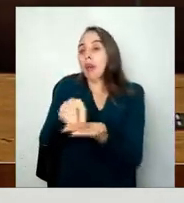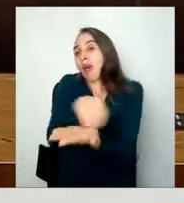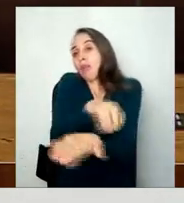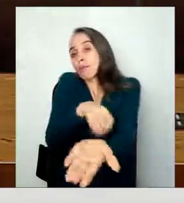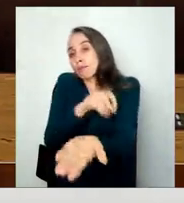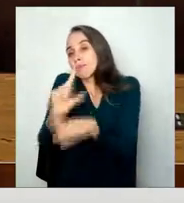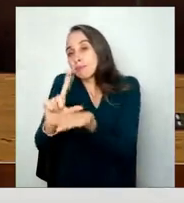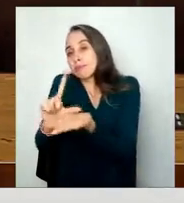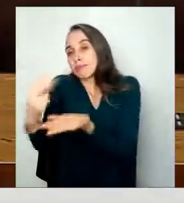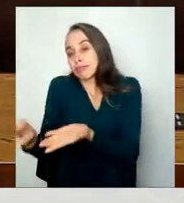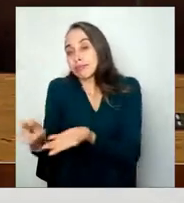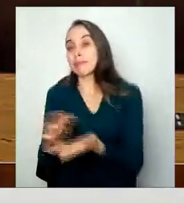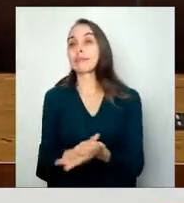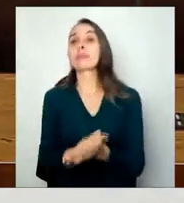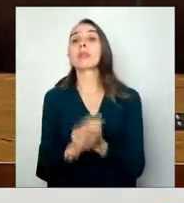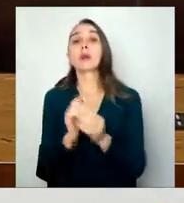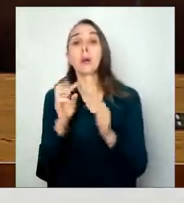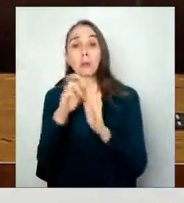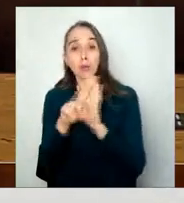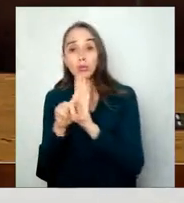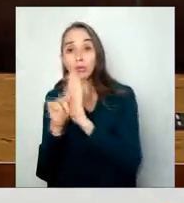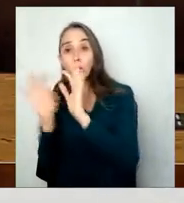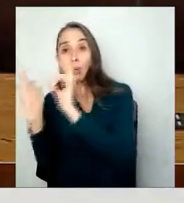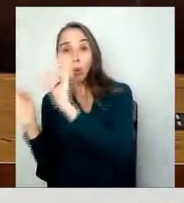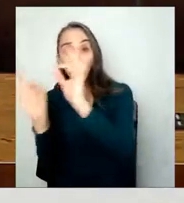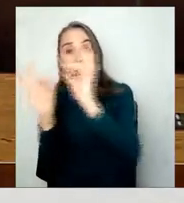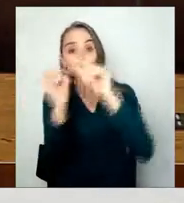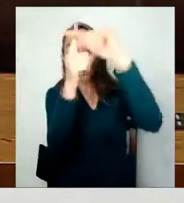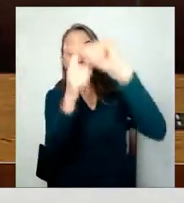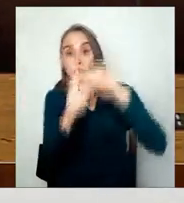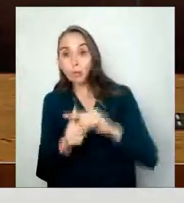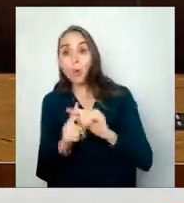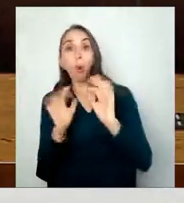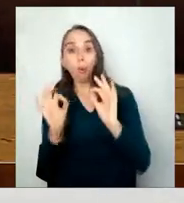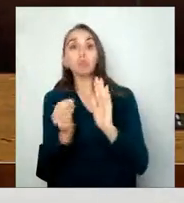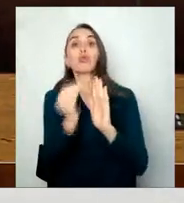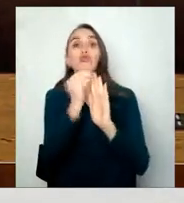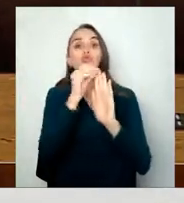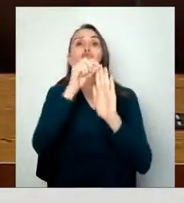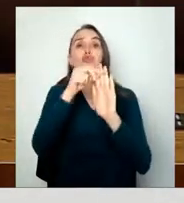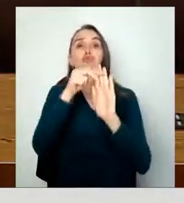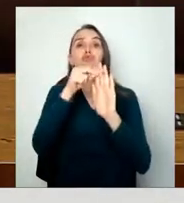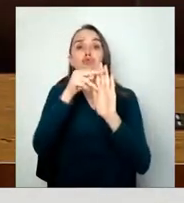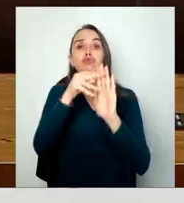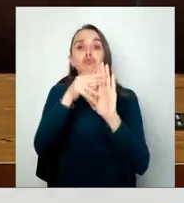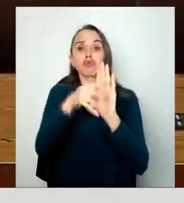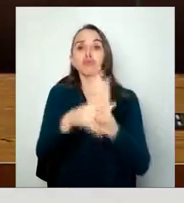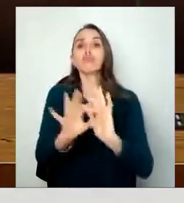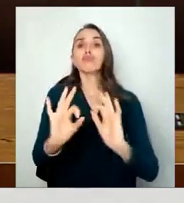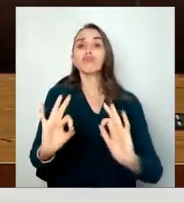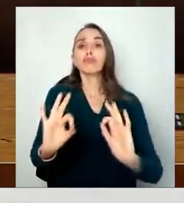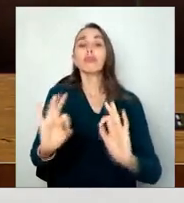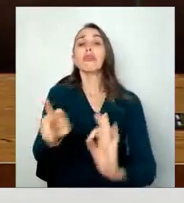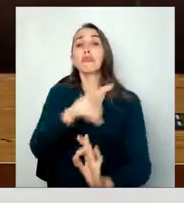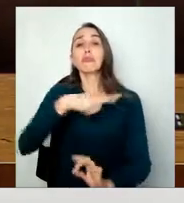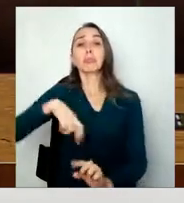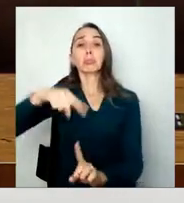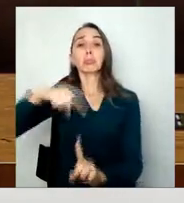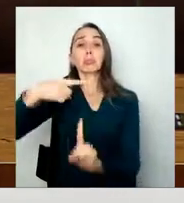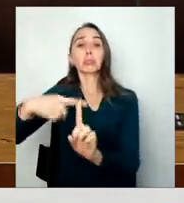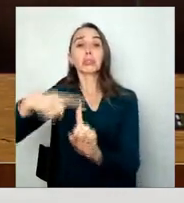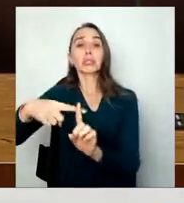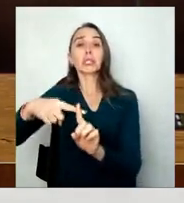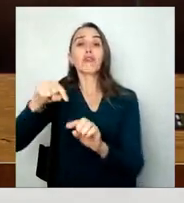Esa esa ecuación y en ese sentido es muy positivo que estemos ya en esta etapa